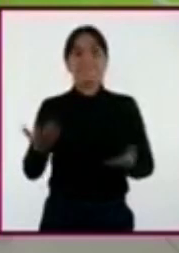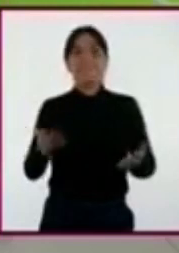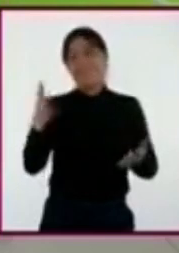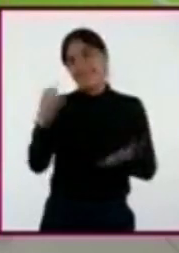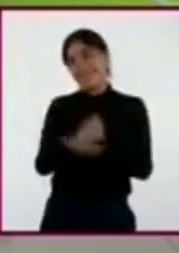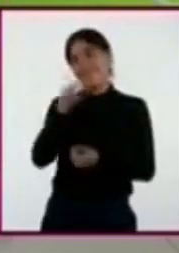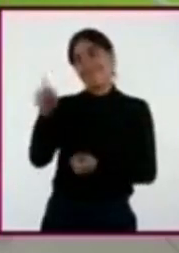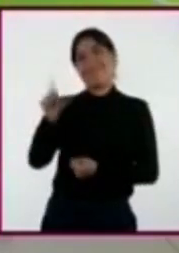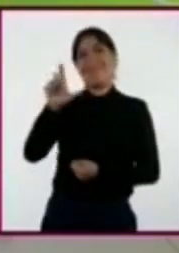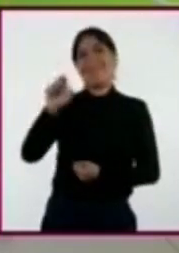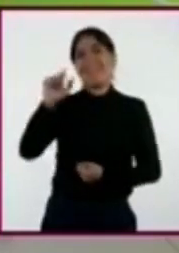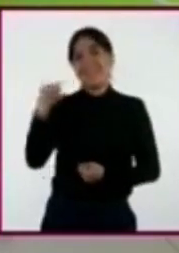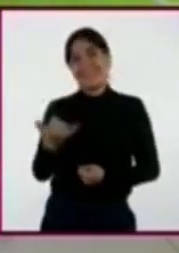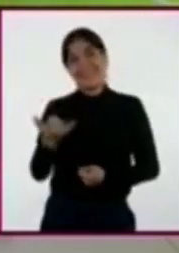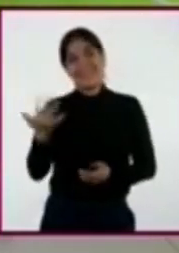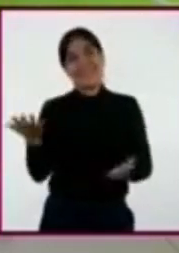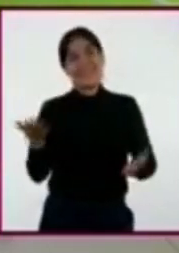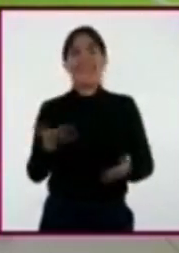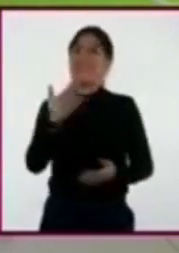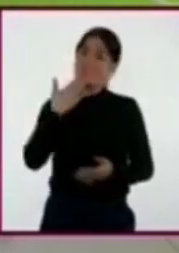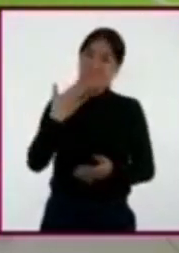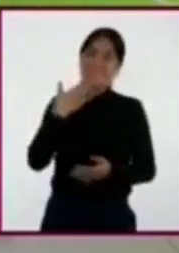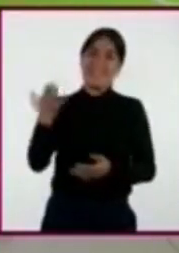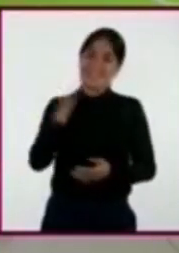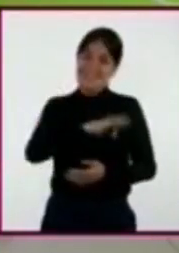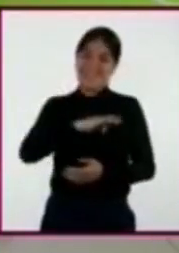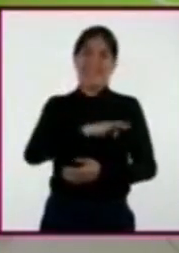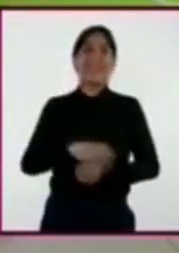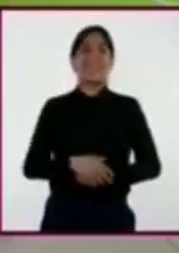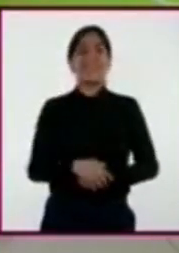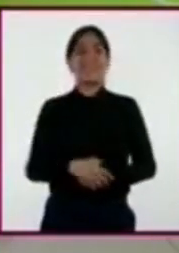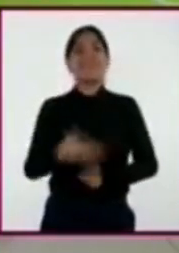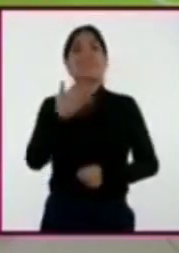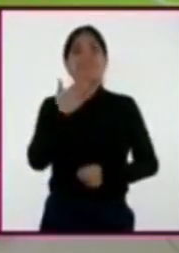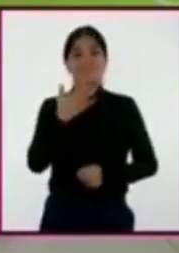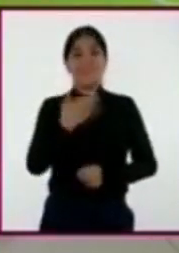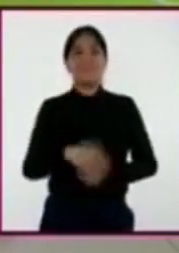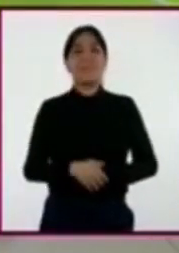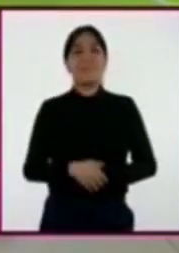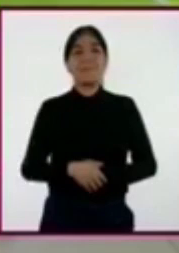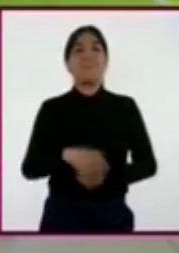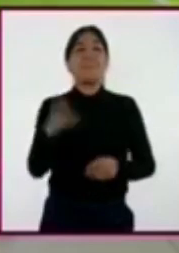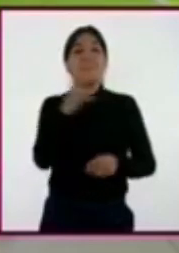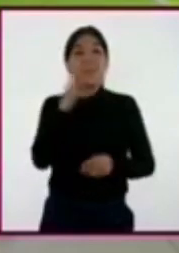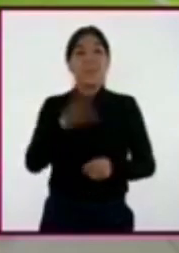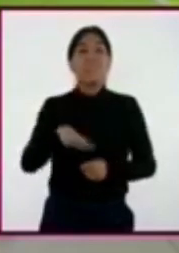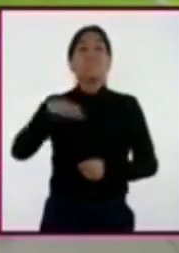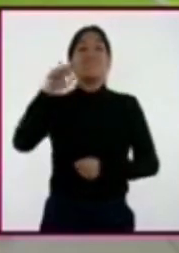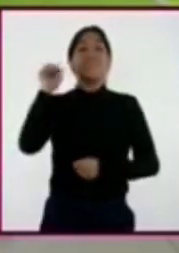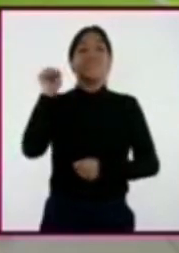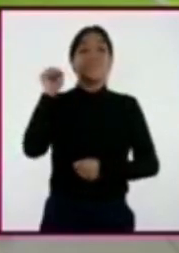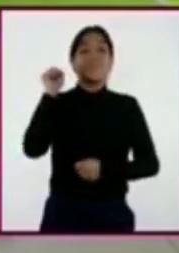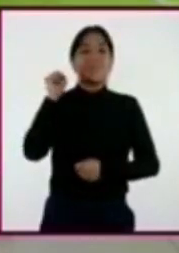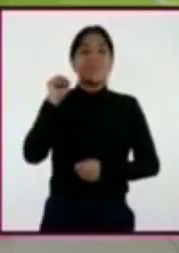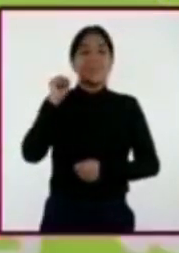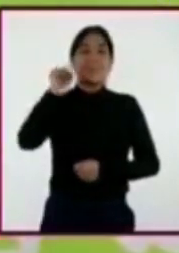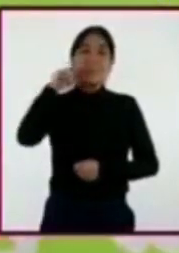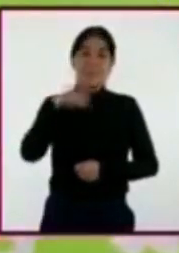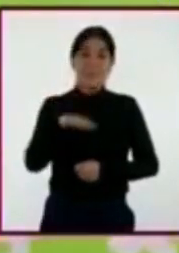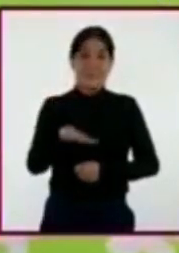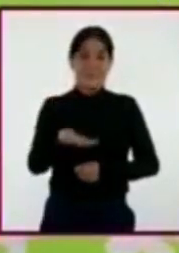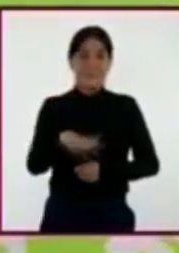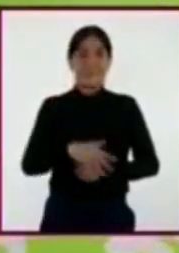ganó, Leslie. Muy bien, Leslie. Muy bien, vamos a hacer una pequeña respiración. Inhalo,